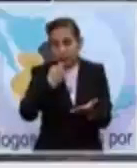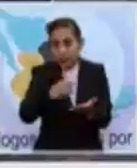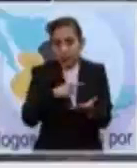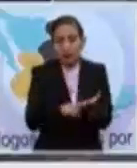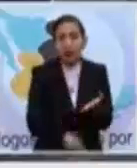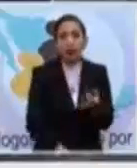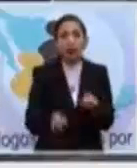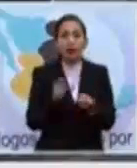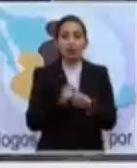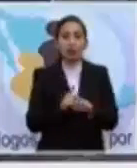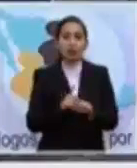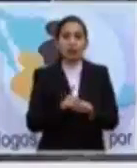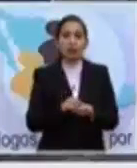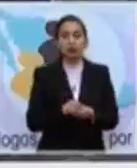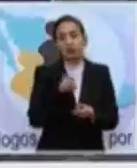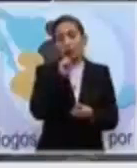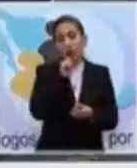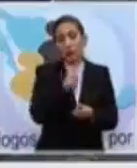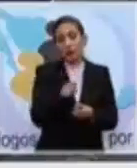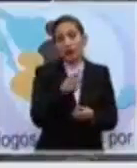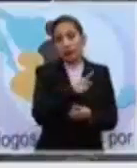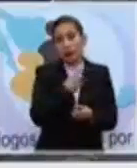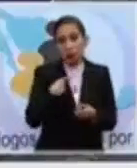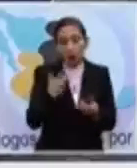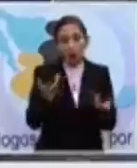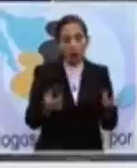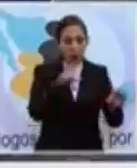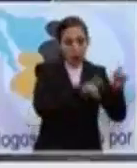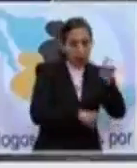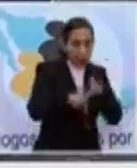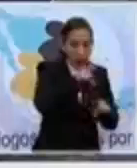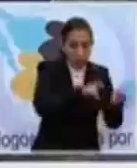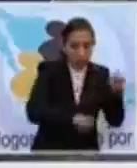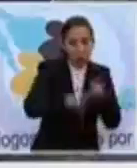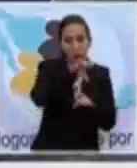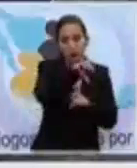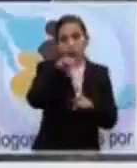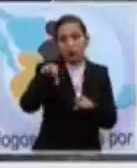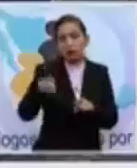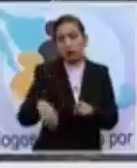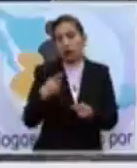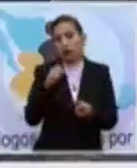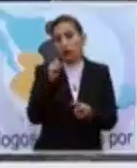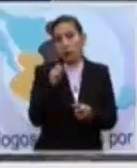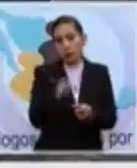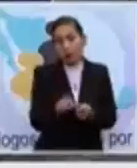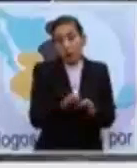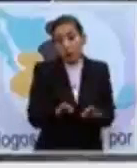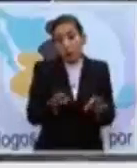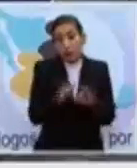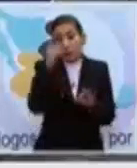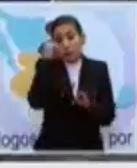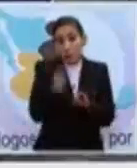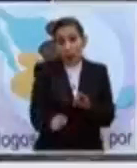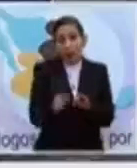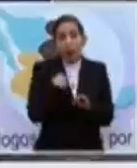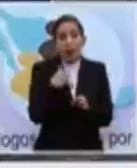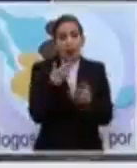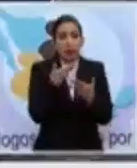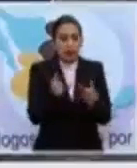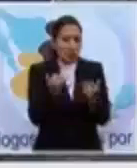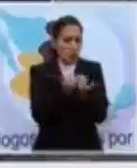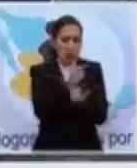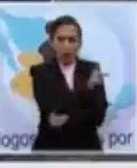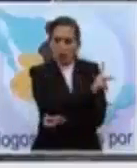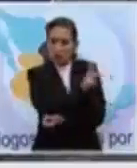catálogo universal de medicamentos. También estaríamos hablando del laboratorio y gabinete, que sería otra de las partes importantes, para que entonces realmente hubiera una